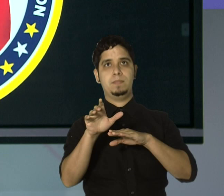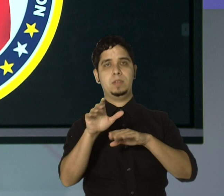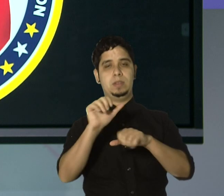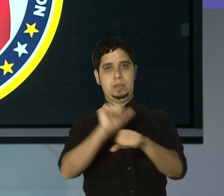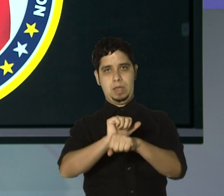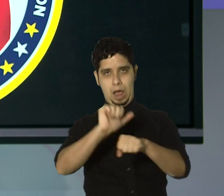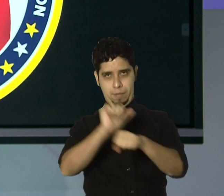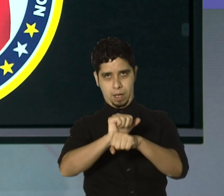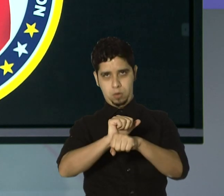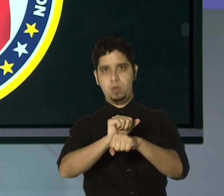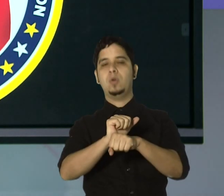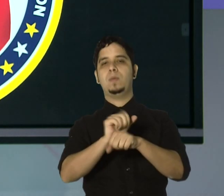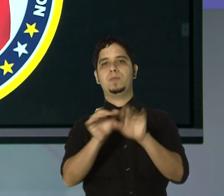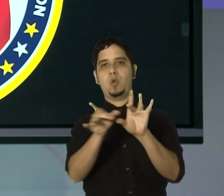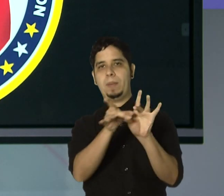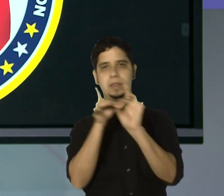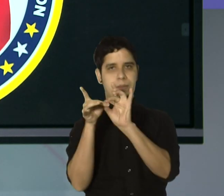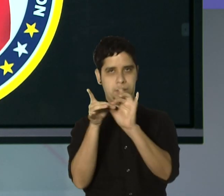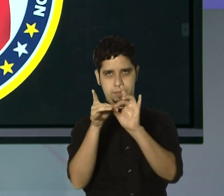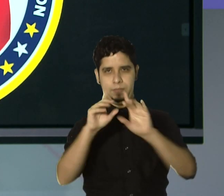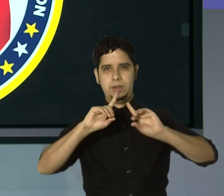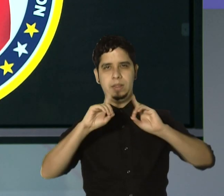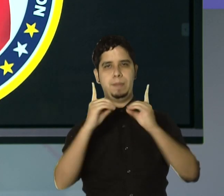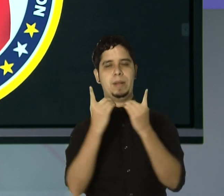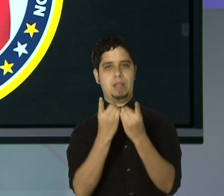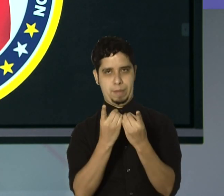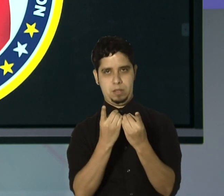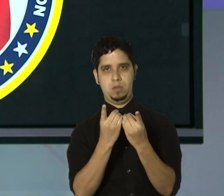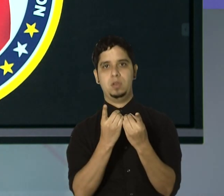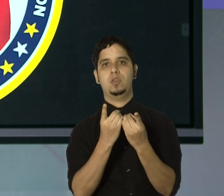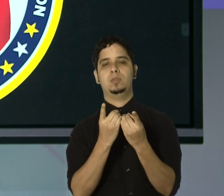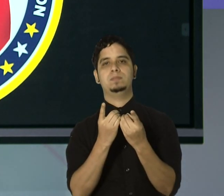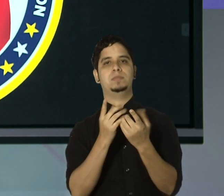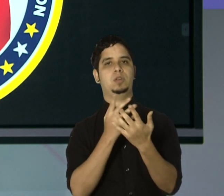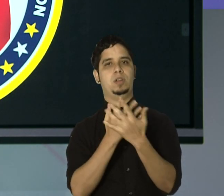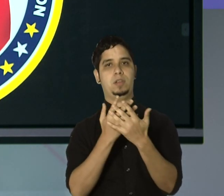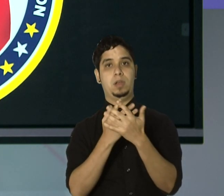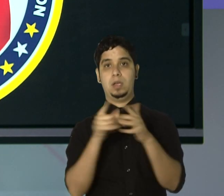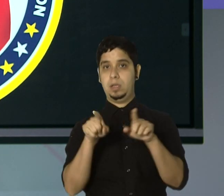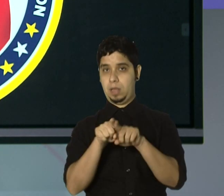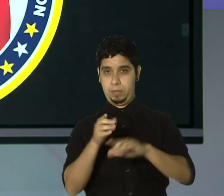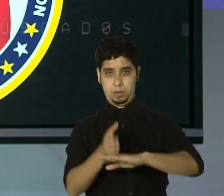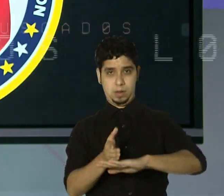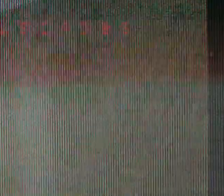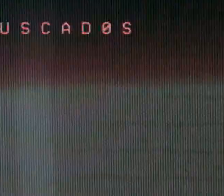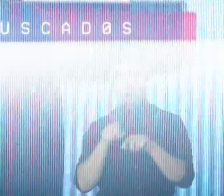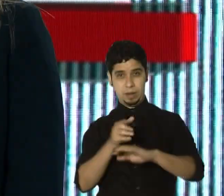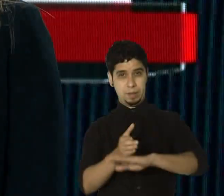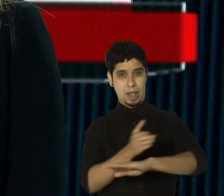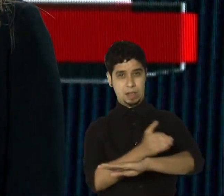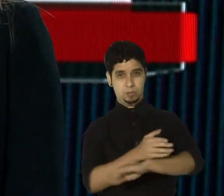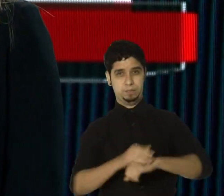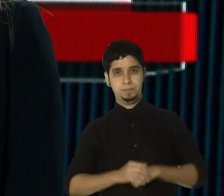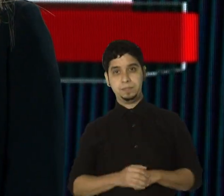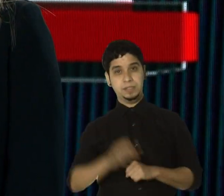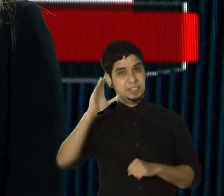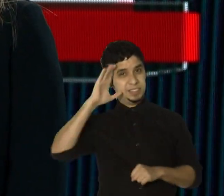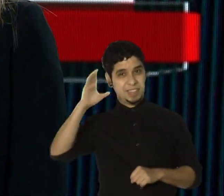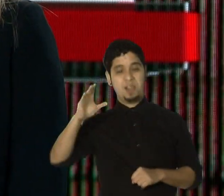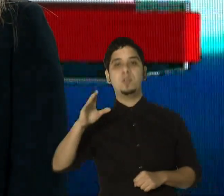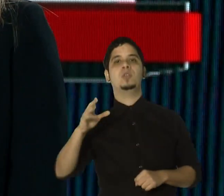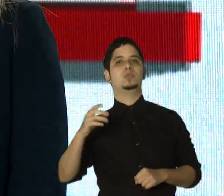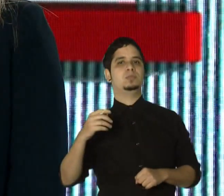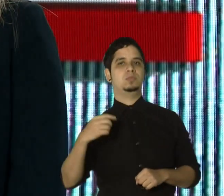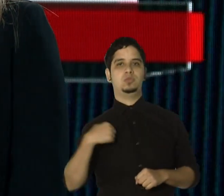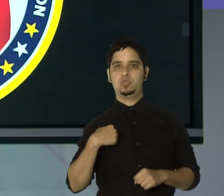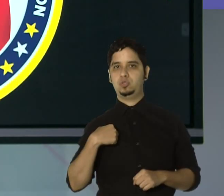Trabajo Cooperativista del Departamento de Corrección y Rehabilitación. Saludos. Yo le